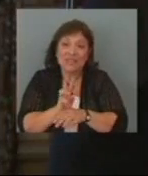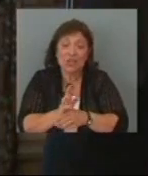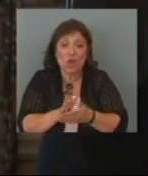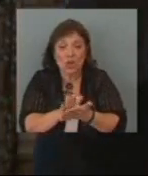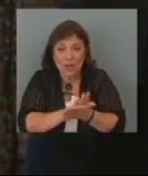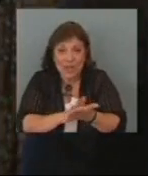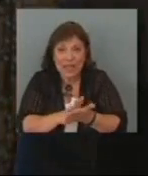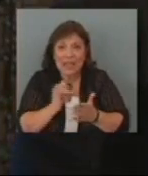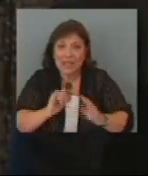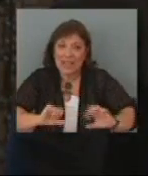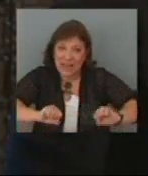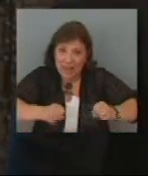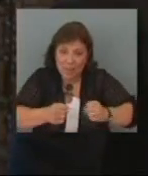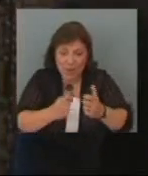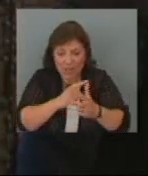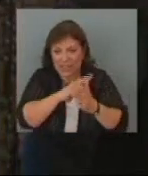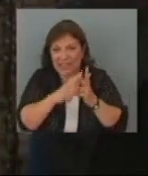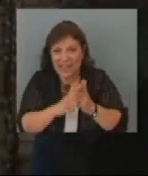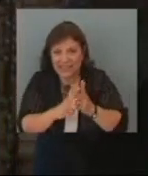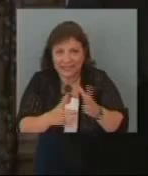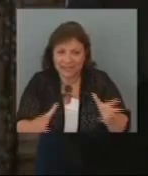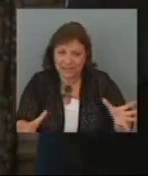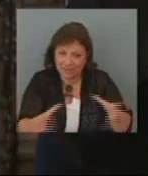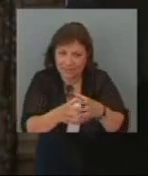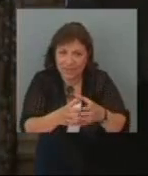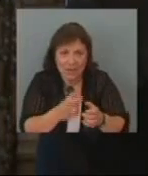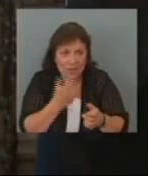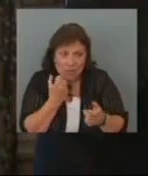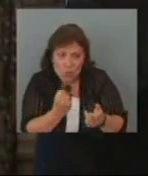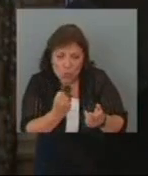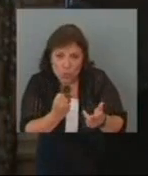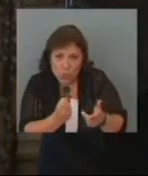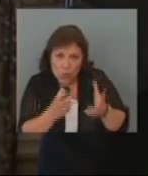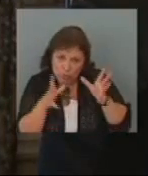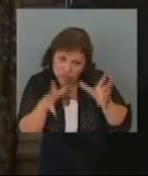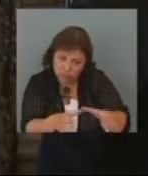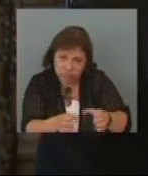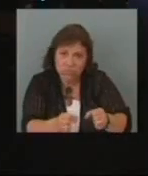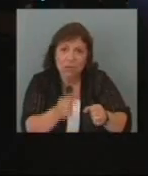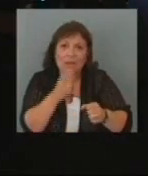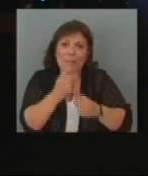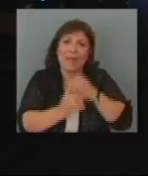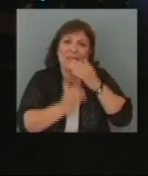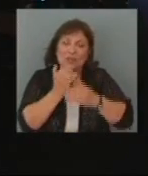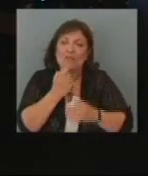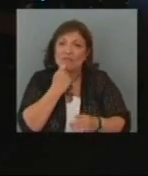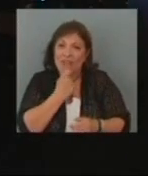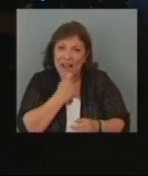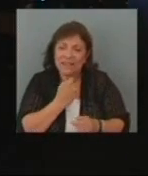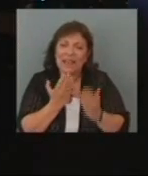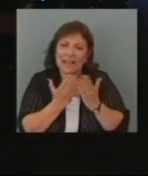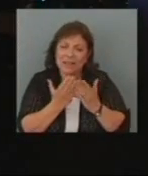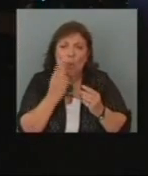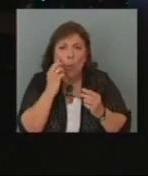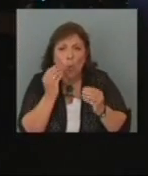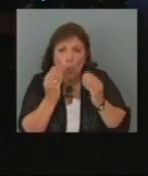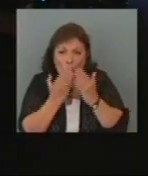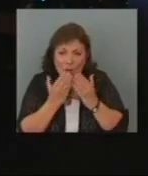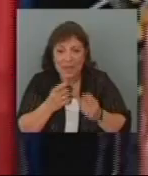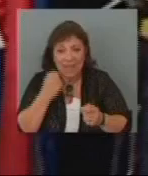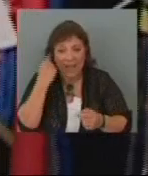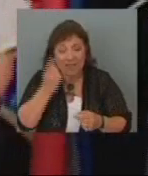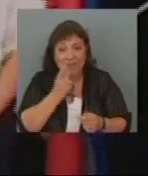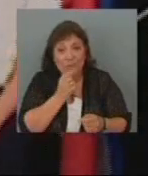disuasiva y represiva a la vez que hay que desarrollar y mejorar. En esa línea, el jefe de policía terminó su